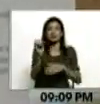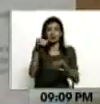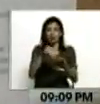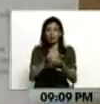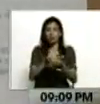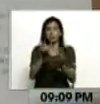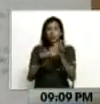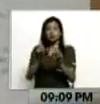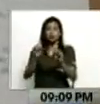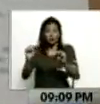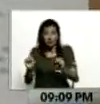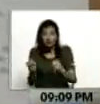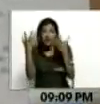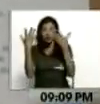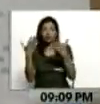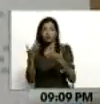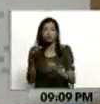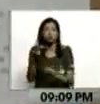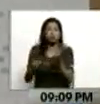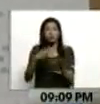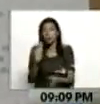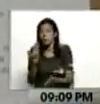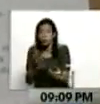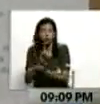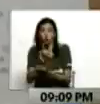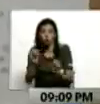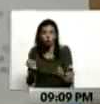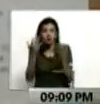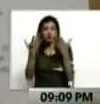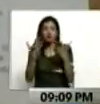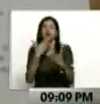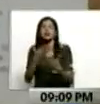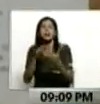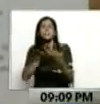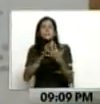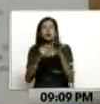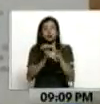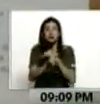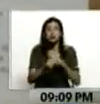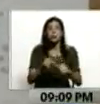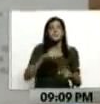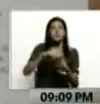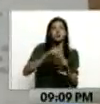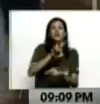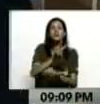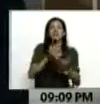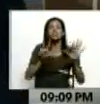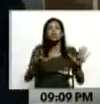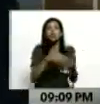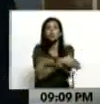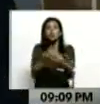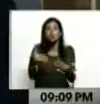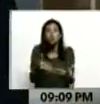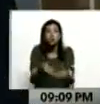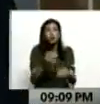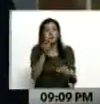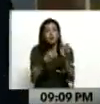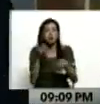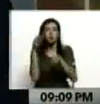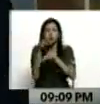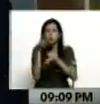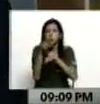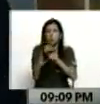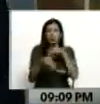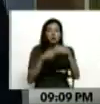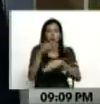460000 personas han sido salvadas su vida Gracias a barrio adentro Cuántas consultas más de 28 millones de